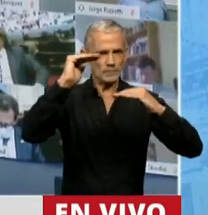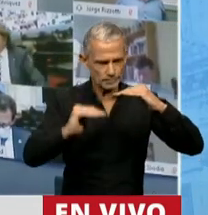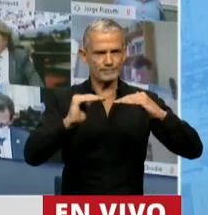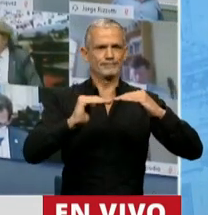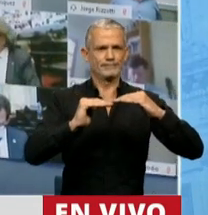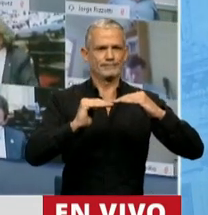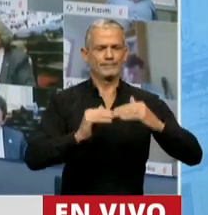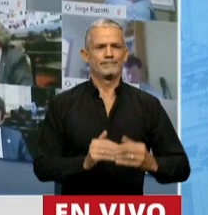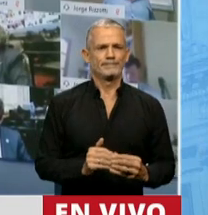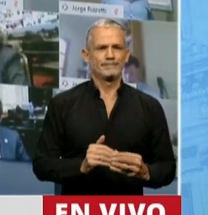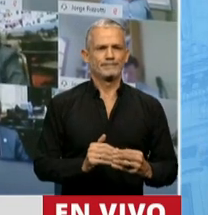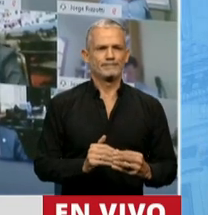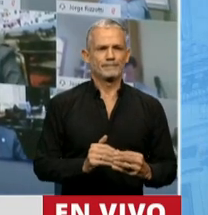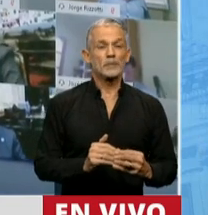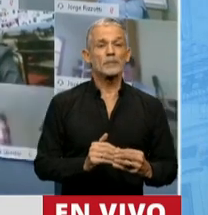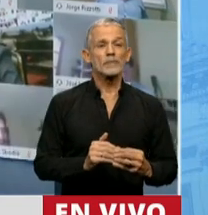razonable.